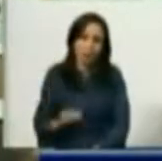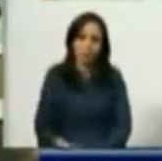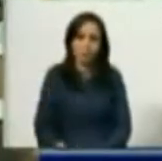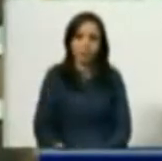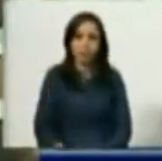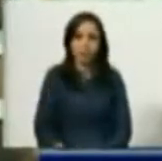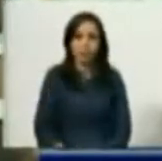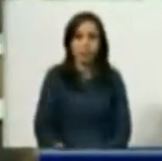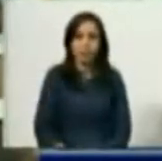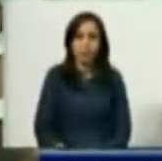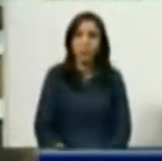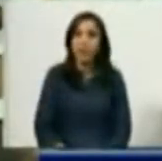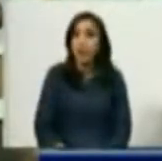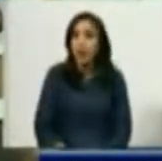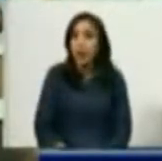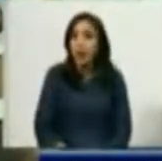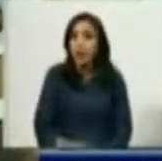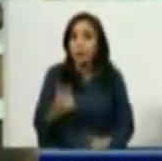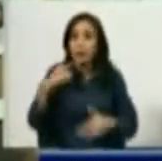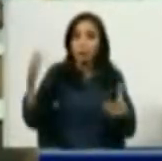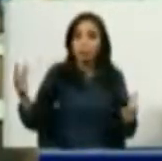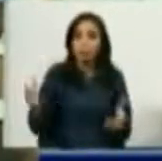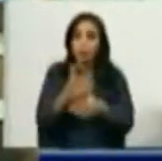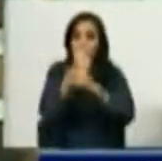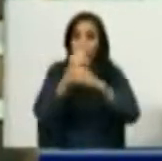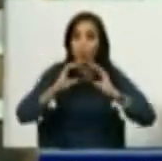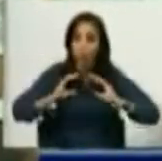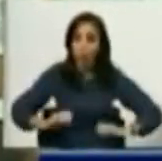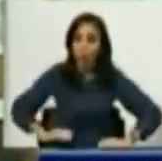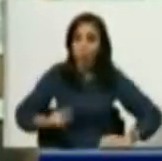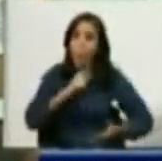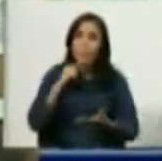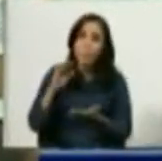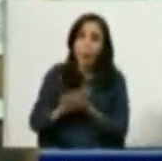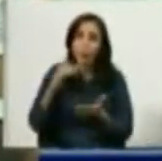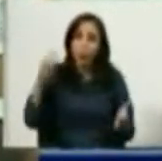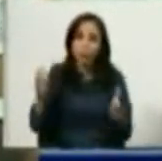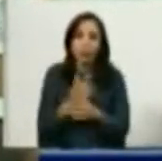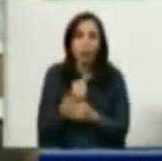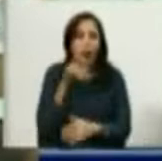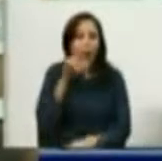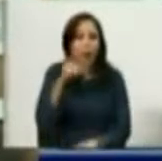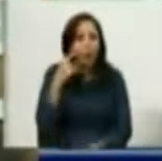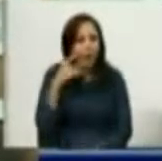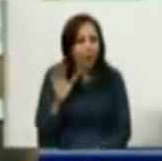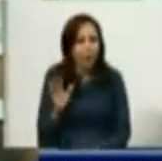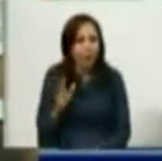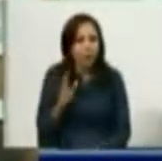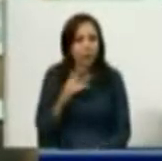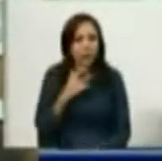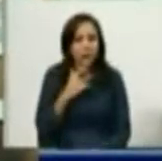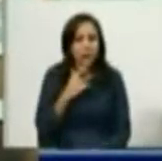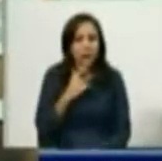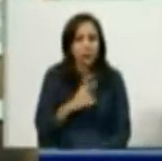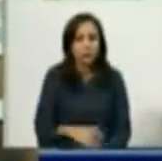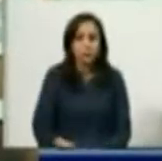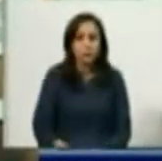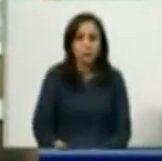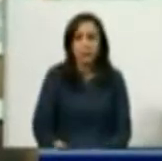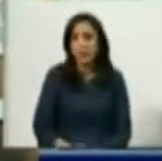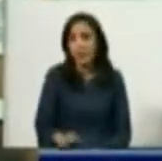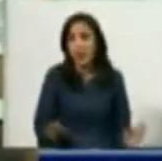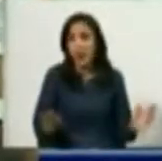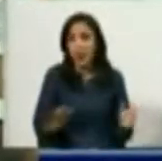secuestrado y apareció el cadáver anteayer creo que fue el lunes que apareció el cadáver imaginen que el